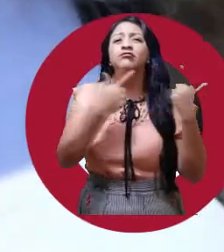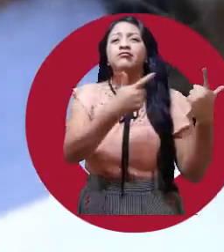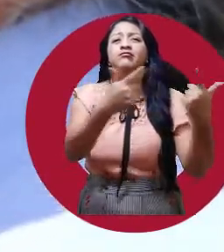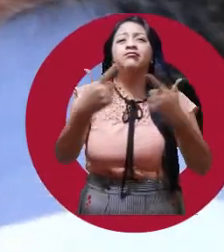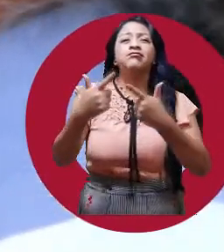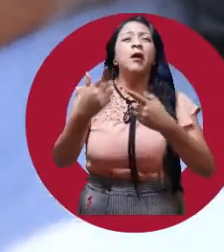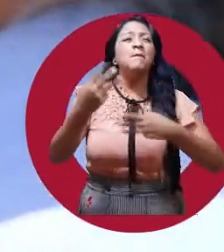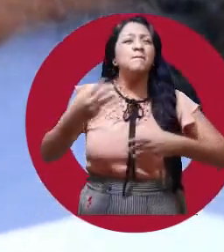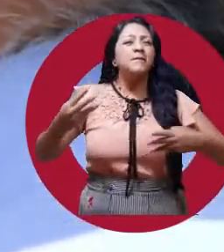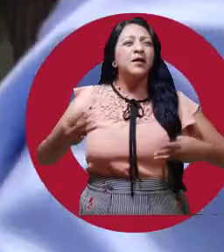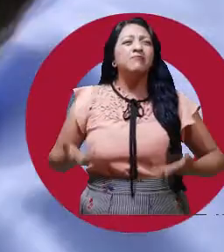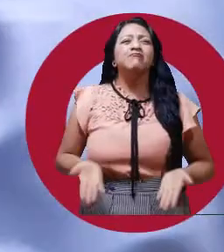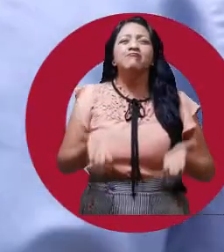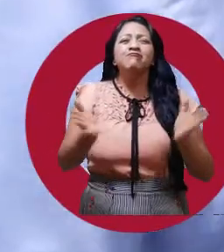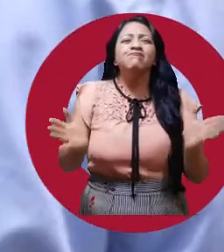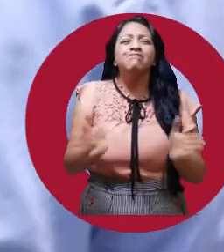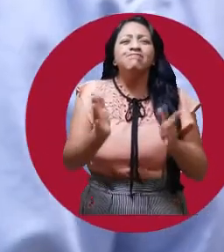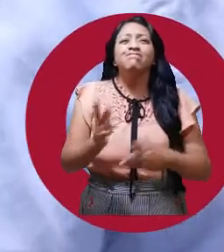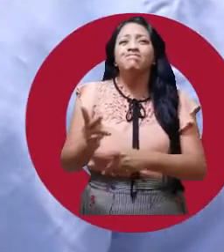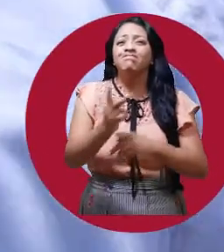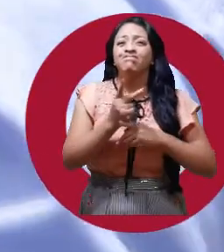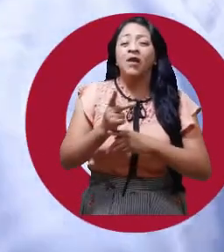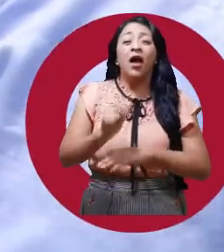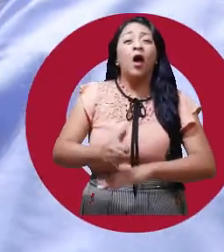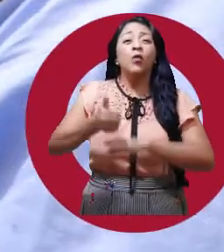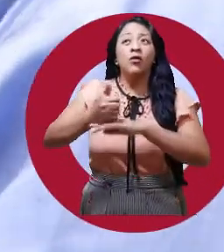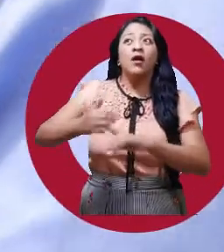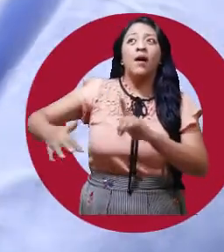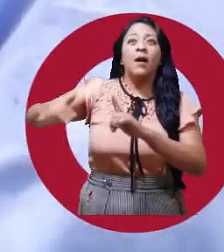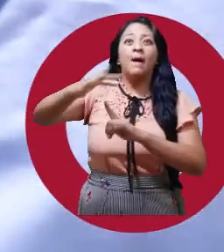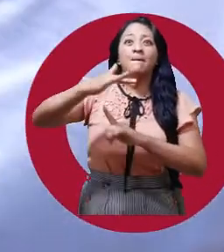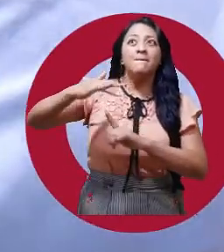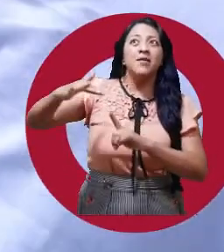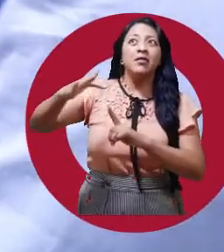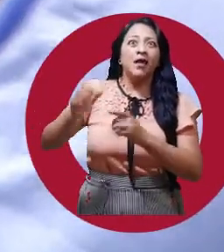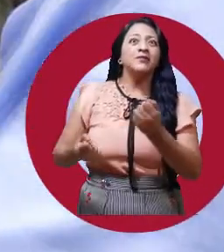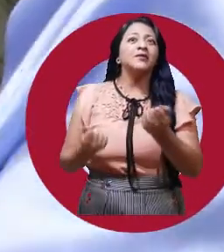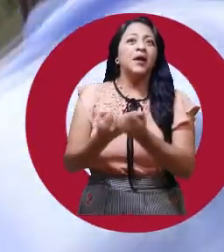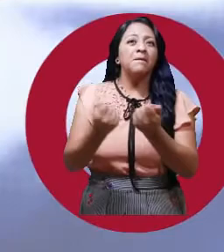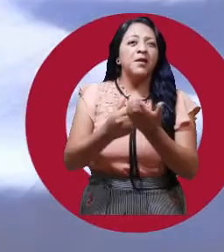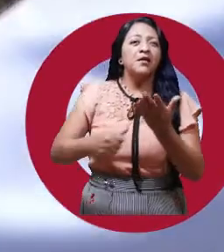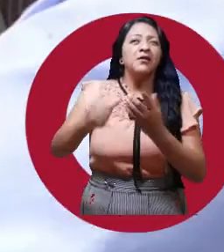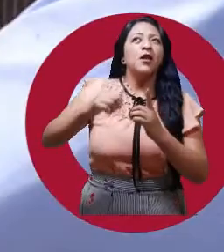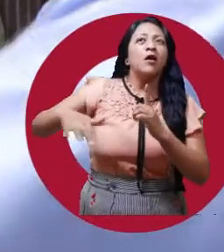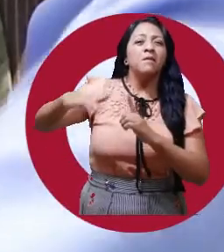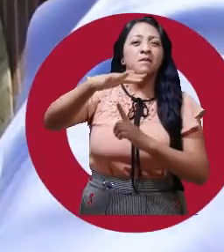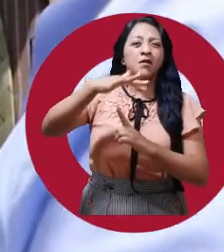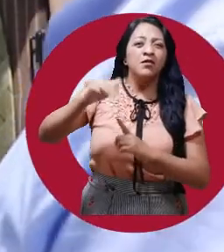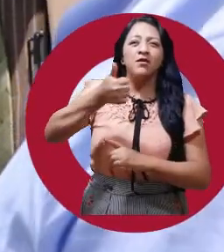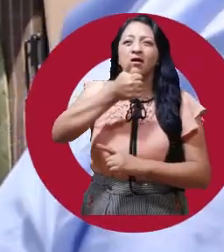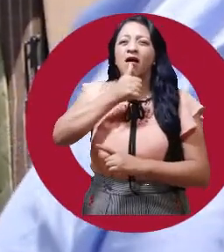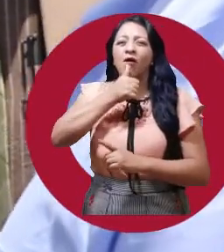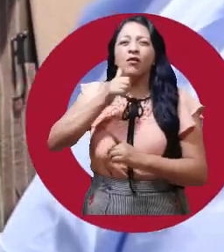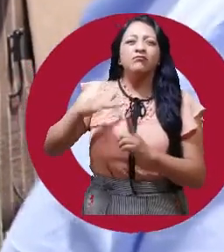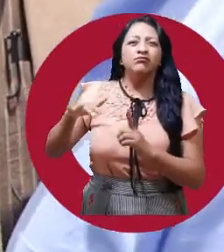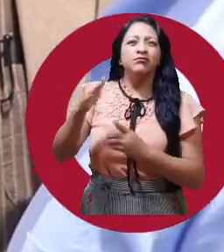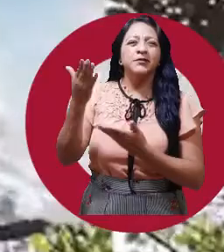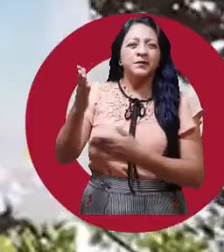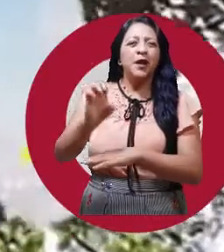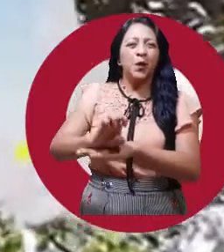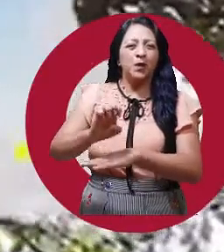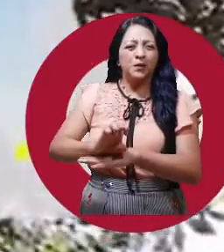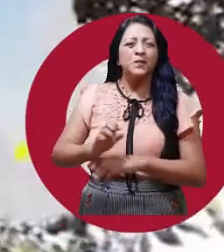de gestión que genere con el apoyo de la Autoridad Ambiental y Agua Nacional, Ministerio del Ambiente, Agua y Transición Ecológica del